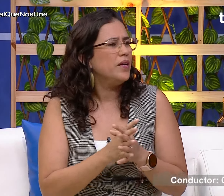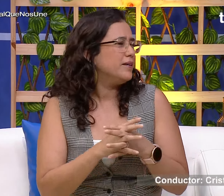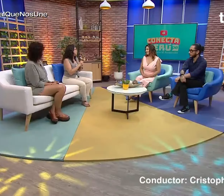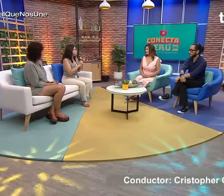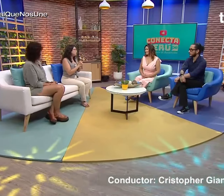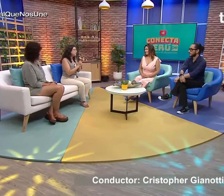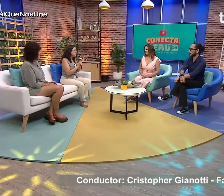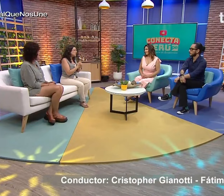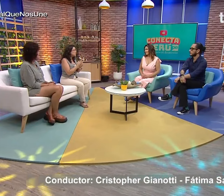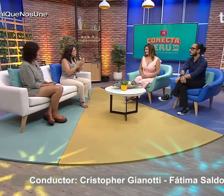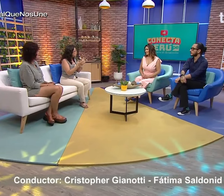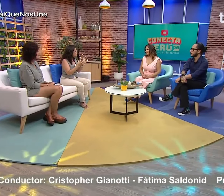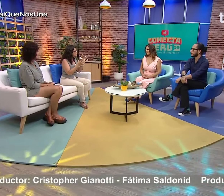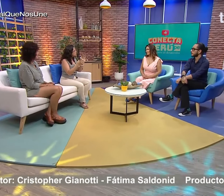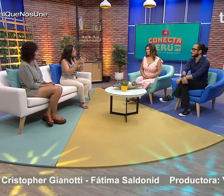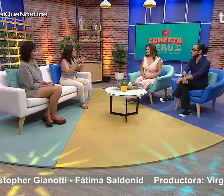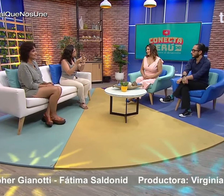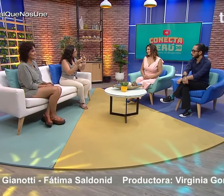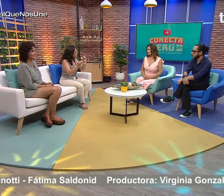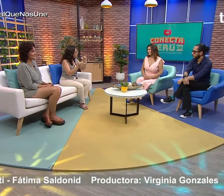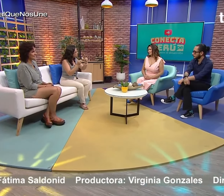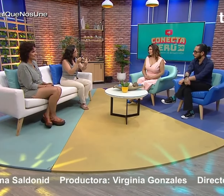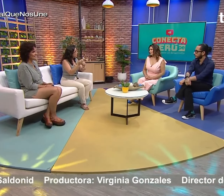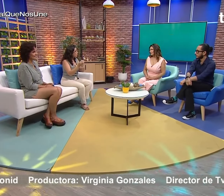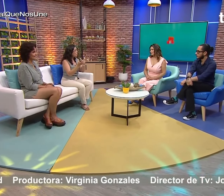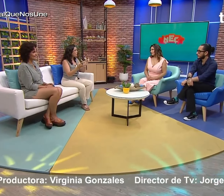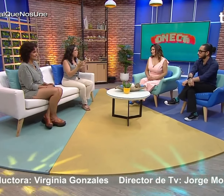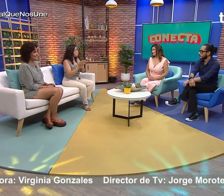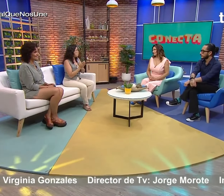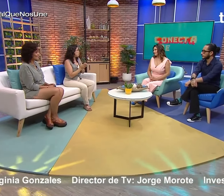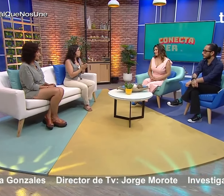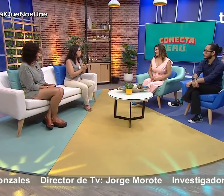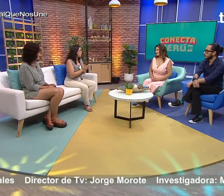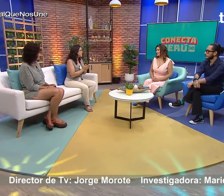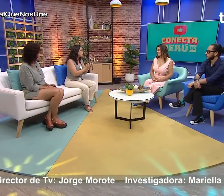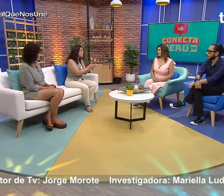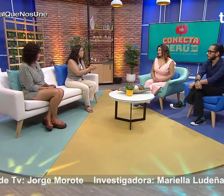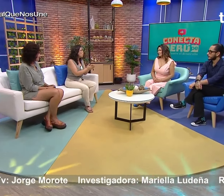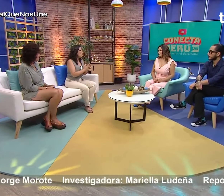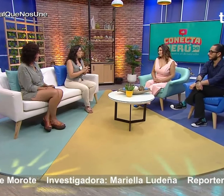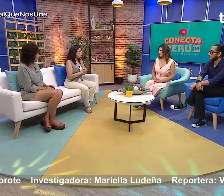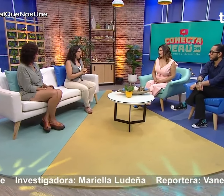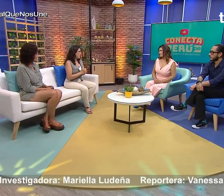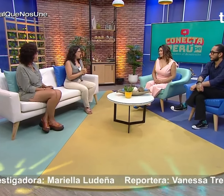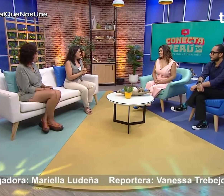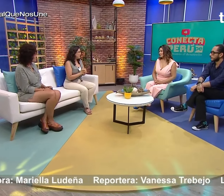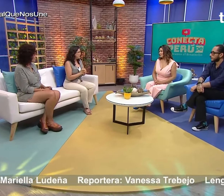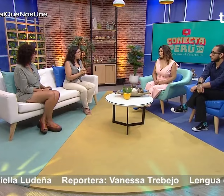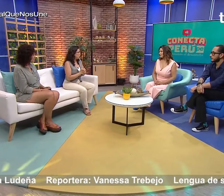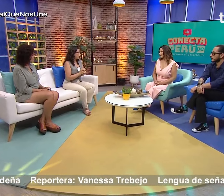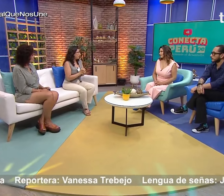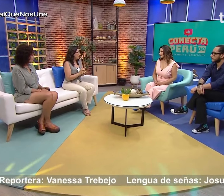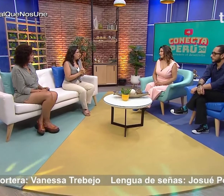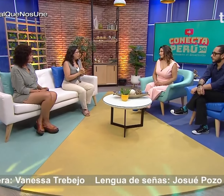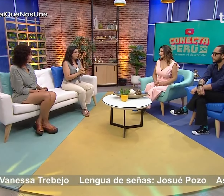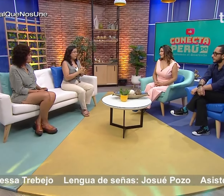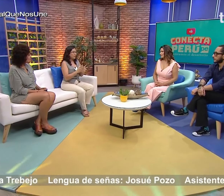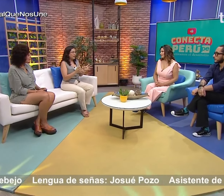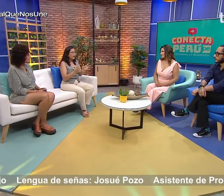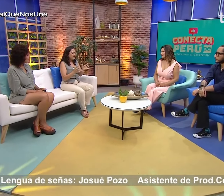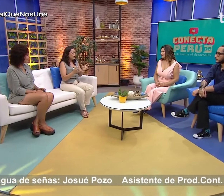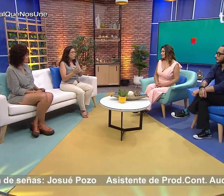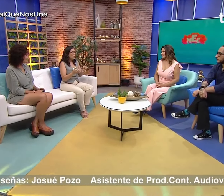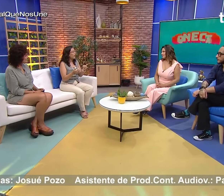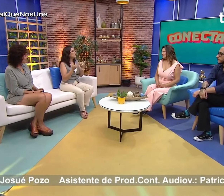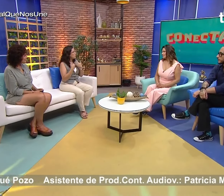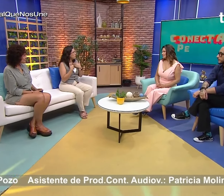comienzo no estamos seguras si un programa tan complejo como esto podría hacerlo una adolescente mujer, ¿no? Y